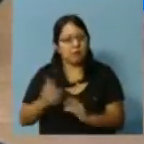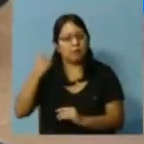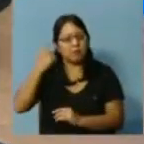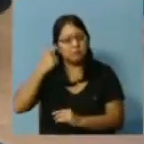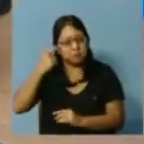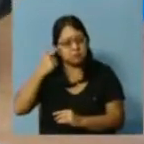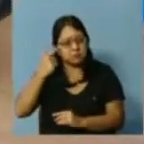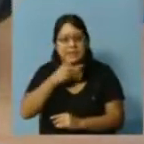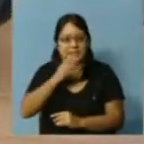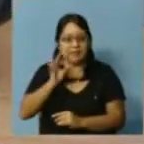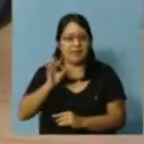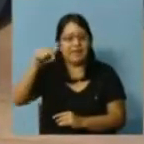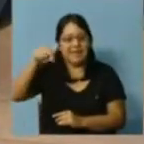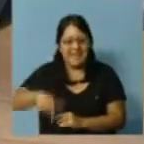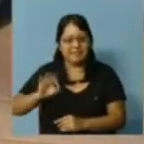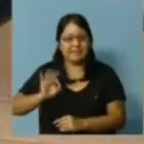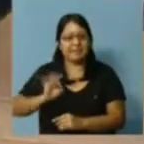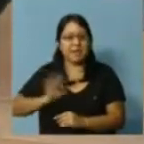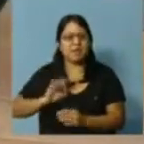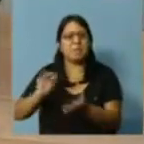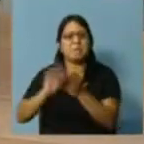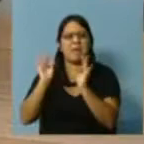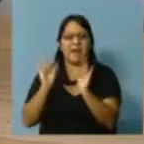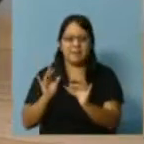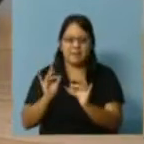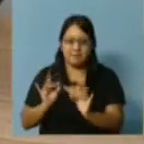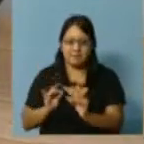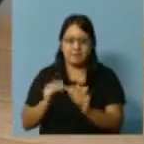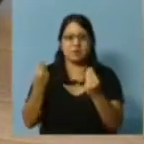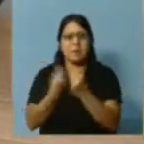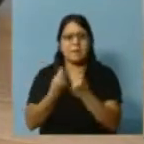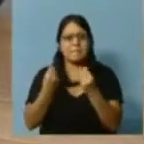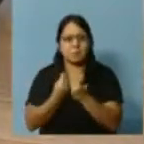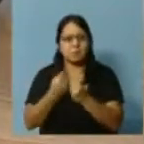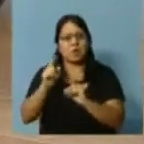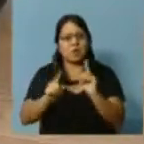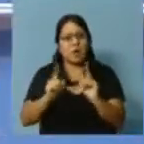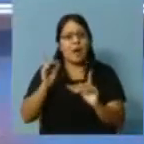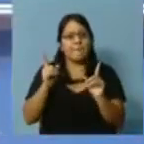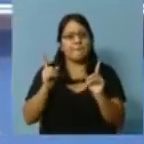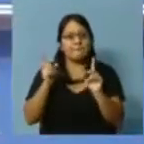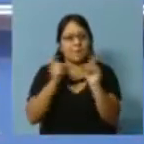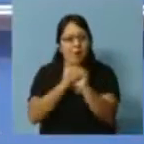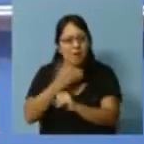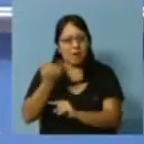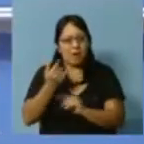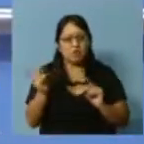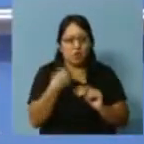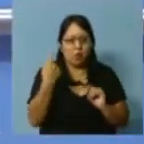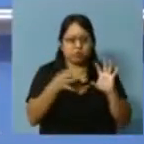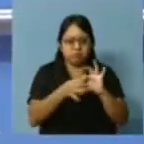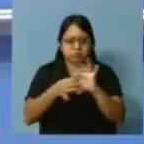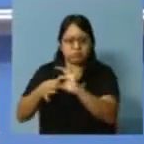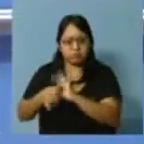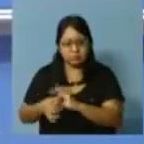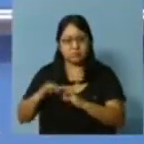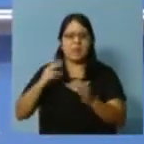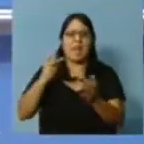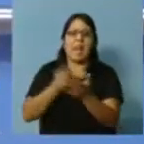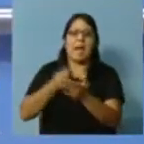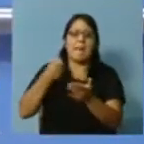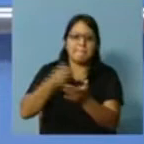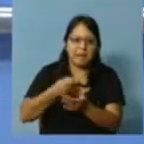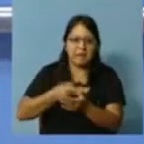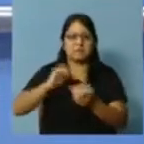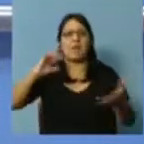sucediendo ser donde tuvimos un montón de circunstancia donde se unieron todos no solamente el costo climática la cuestión de